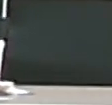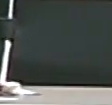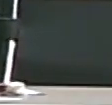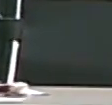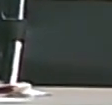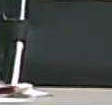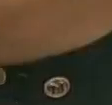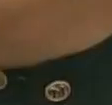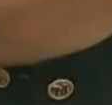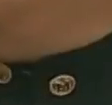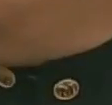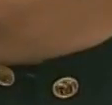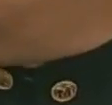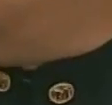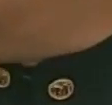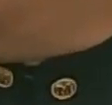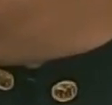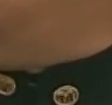Mira.